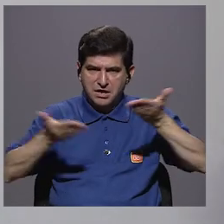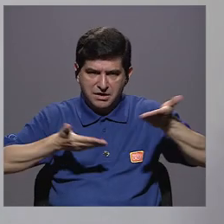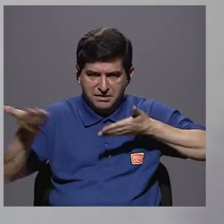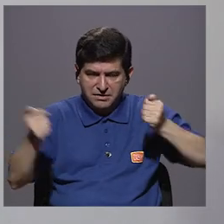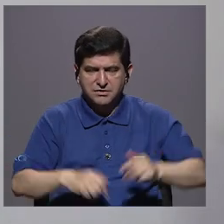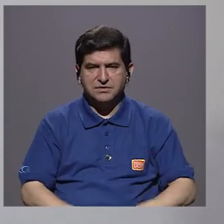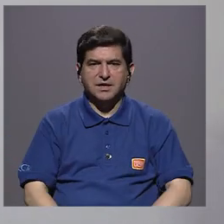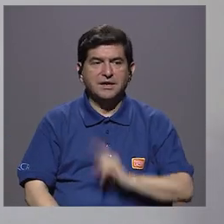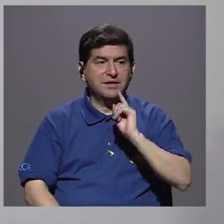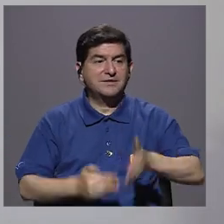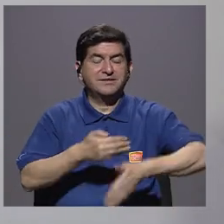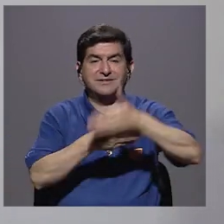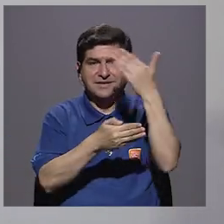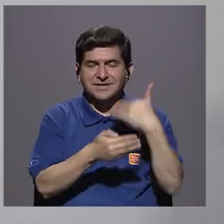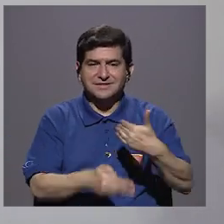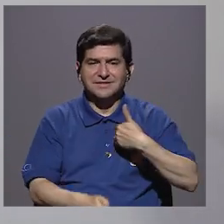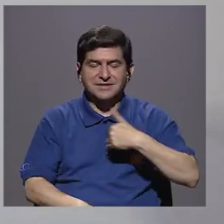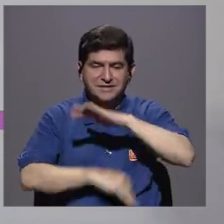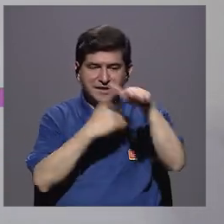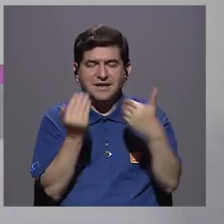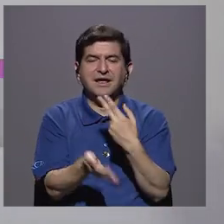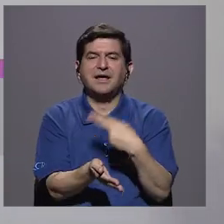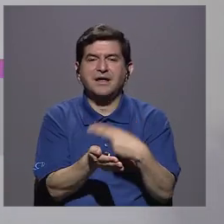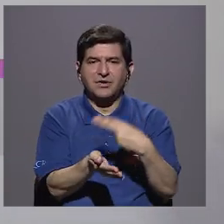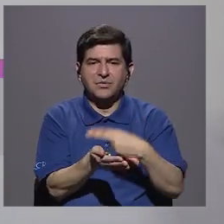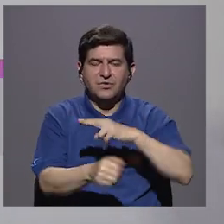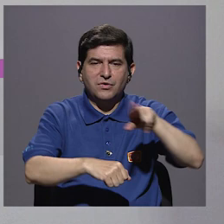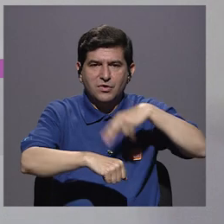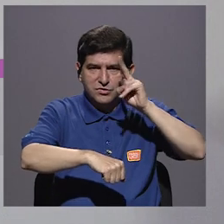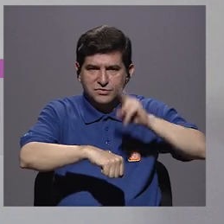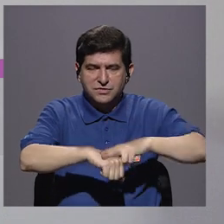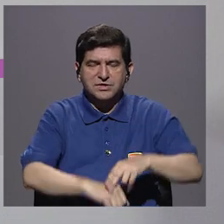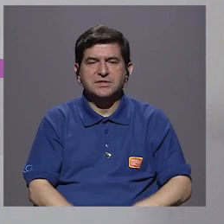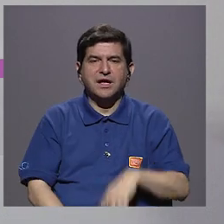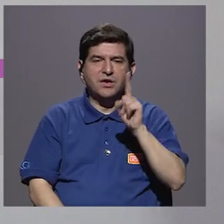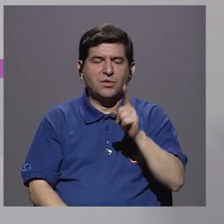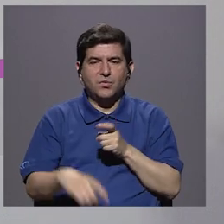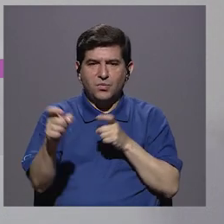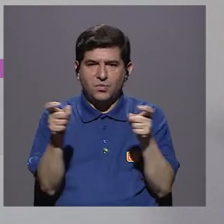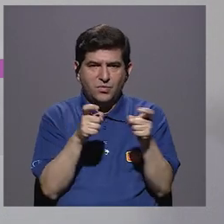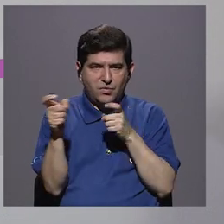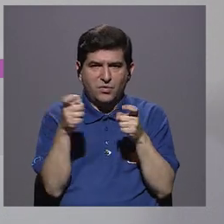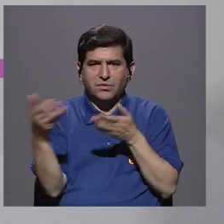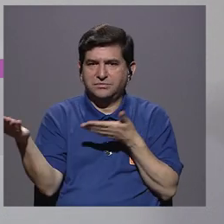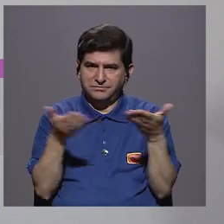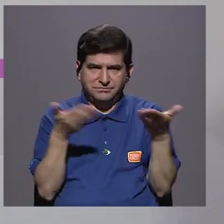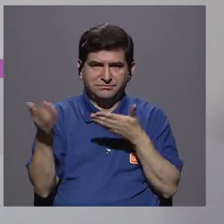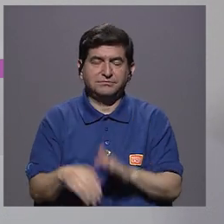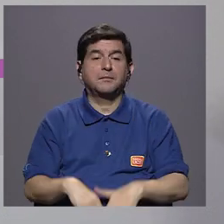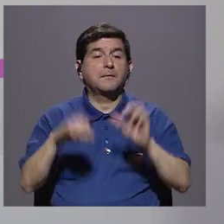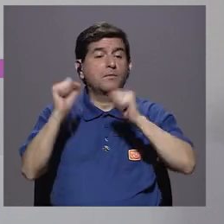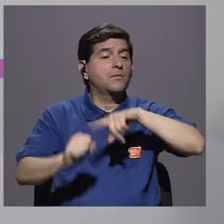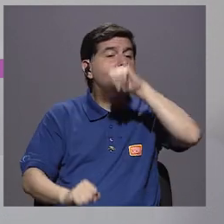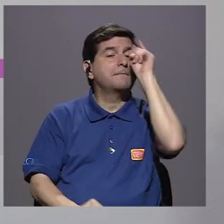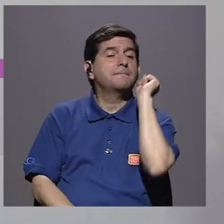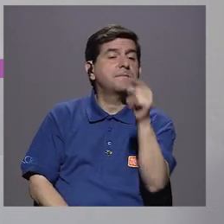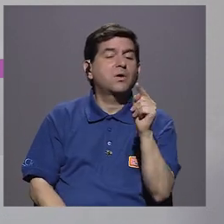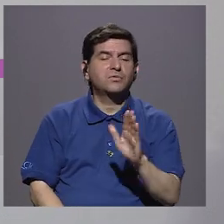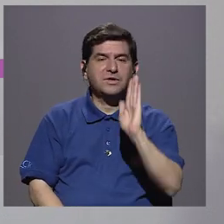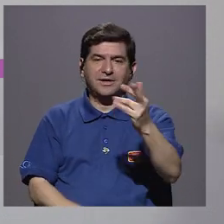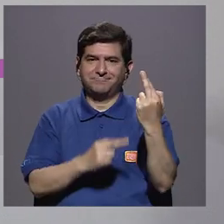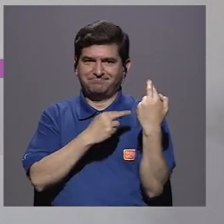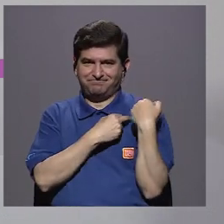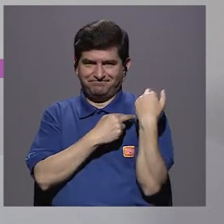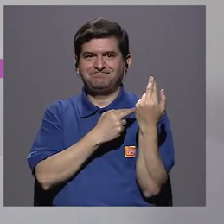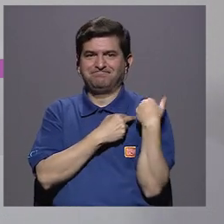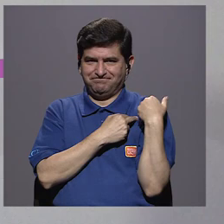Servicios, que como dijimos anteriormente, tenemos en todos los hospitales a nivel nacional, tenemos una Contraloría de Servicios. Ahí pueden preguntar sobre sus